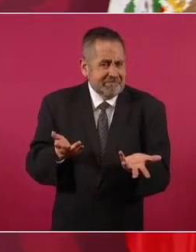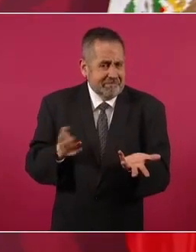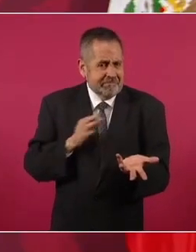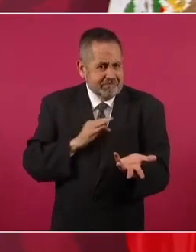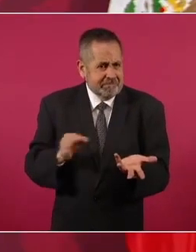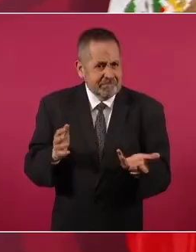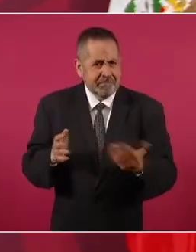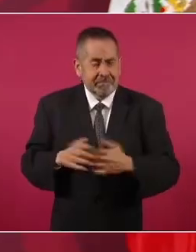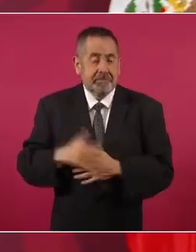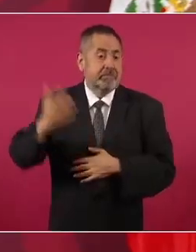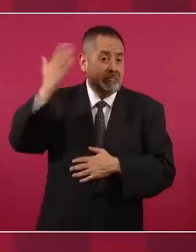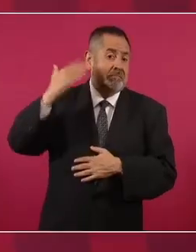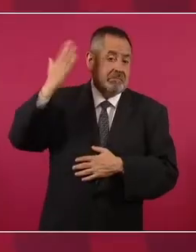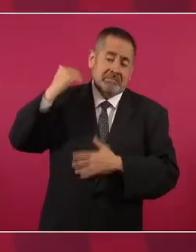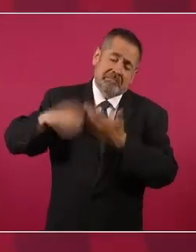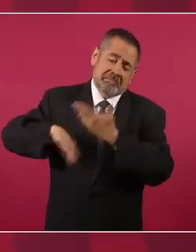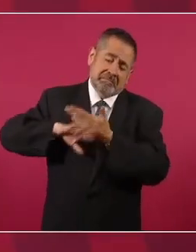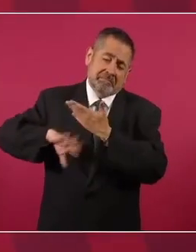antes.